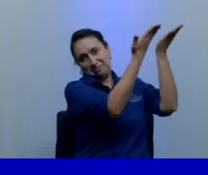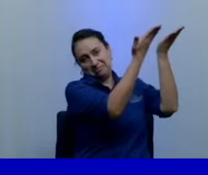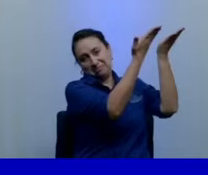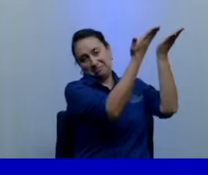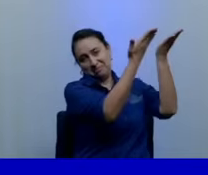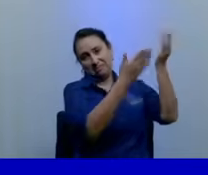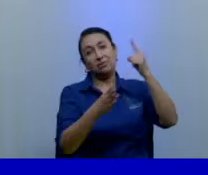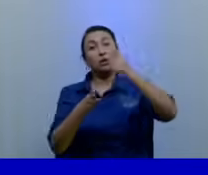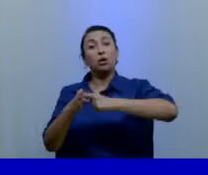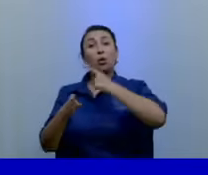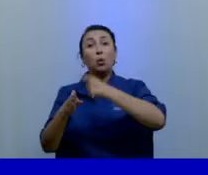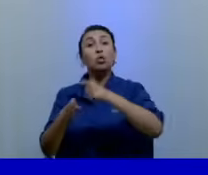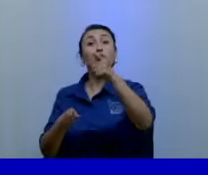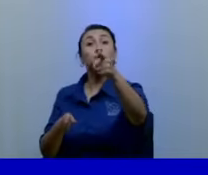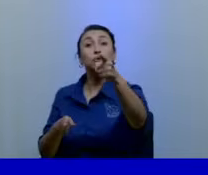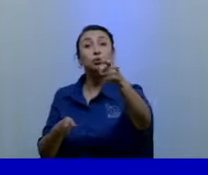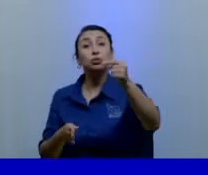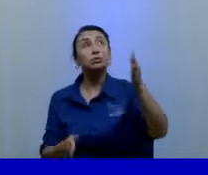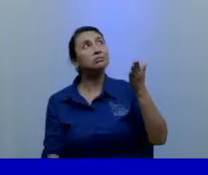Cuando uno da,